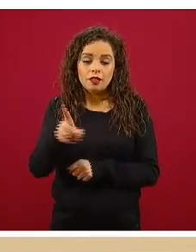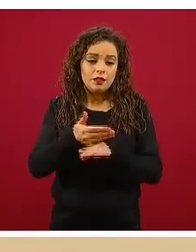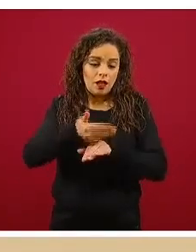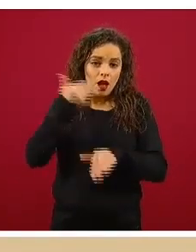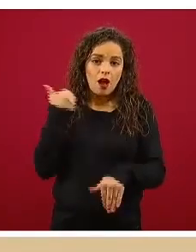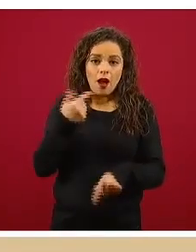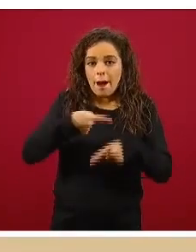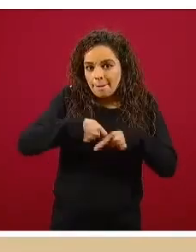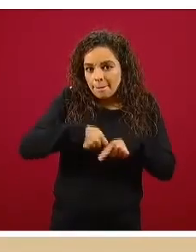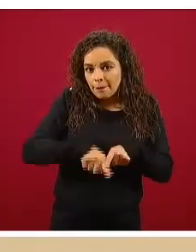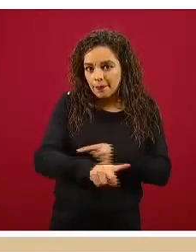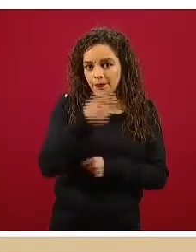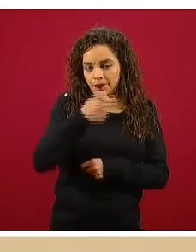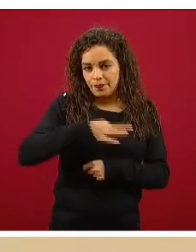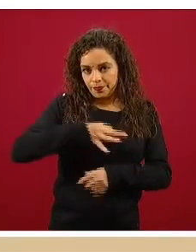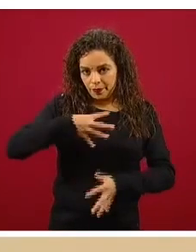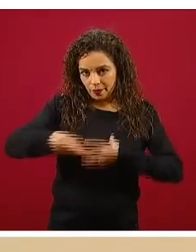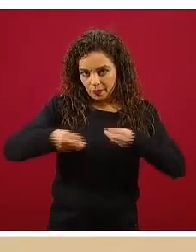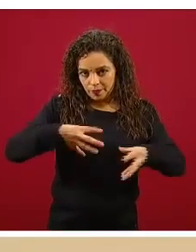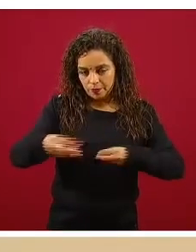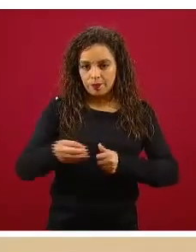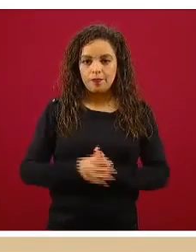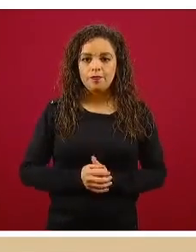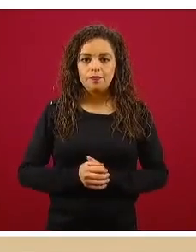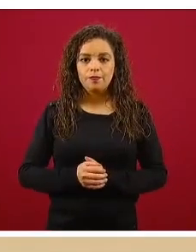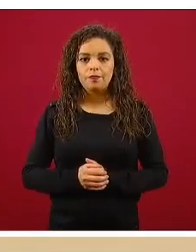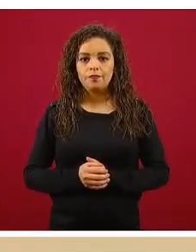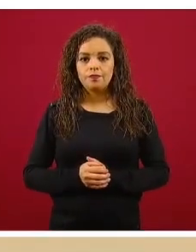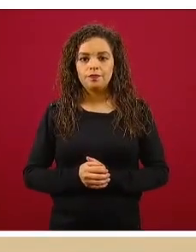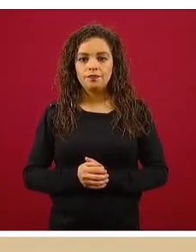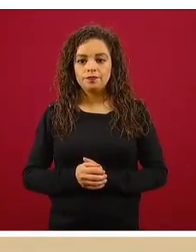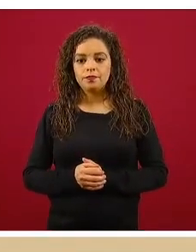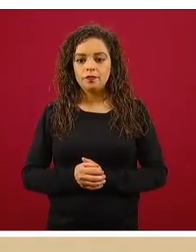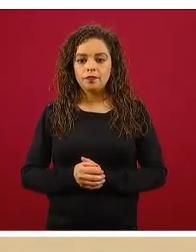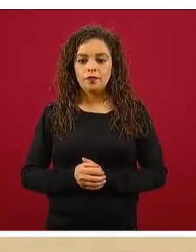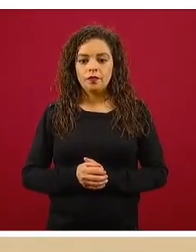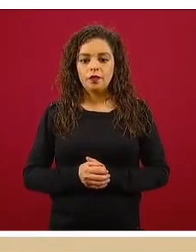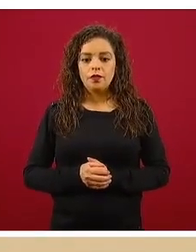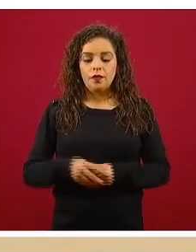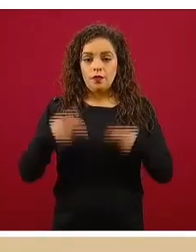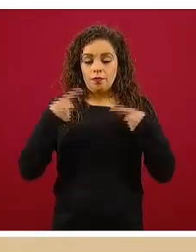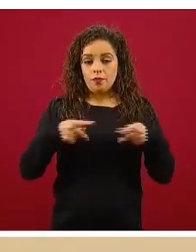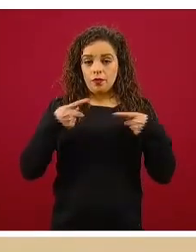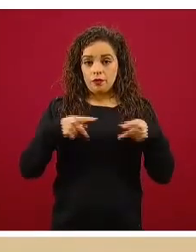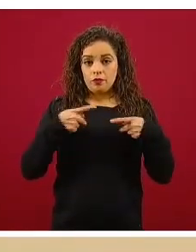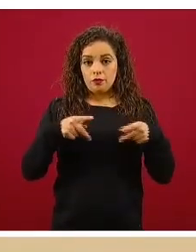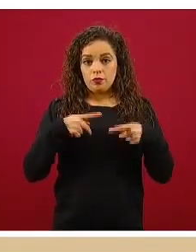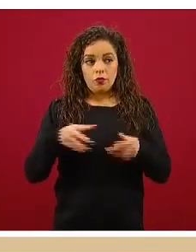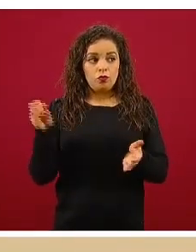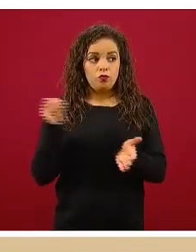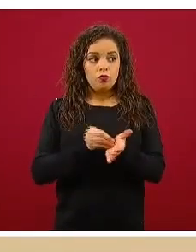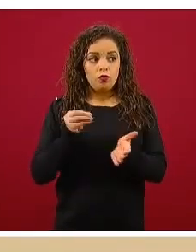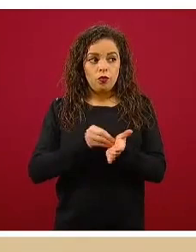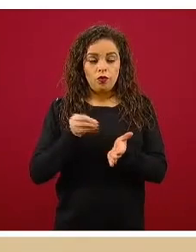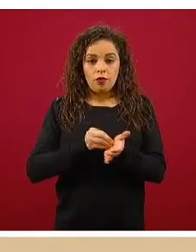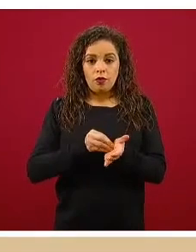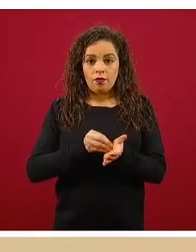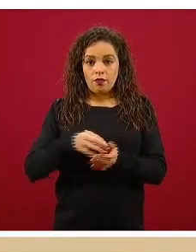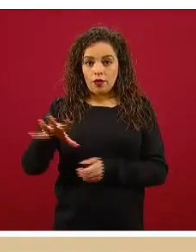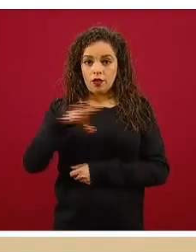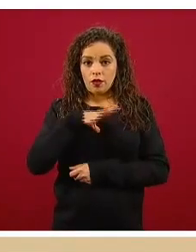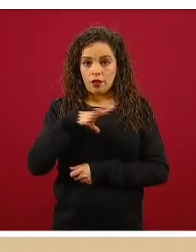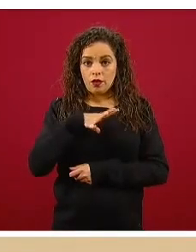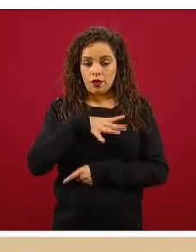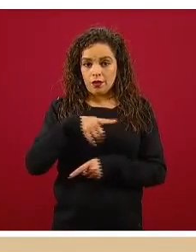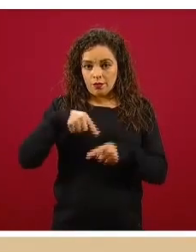los días que el número de casos confirmados activos, es decir, las personas que han iniciado con signos y síntomas